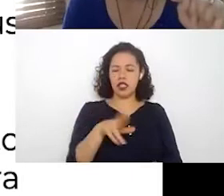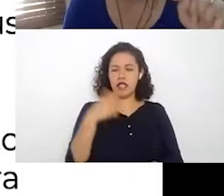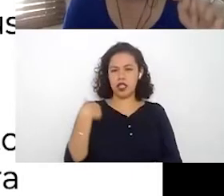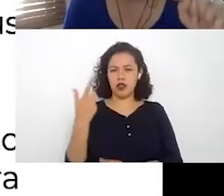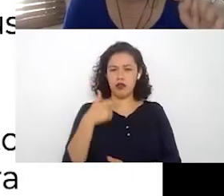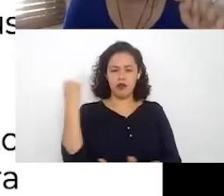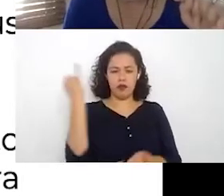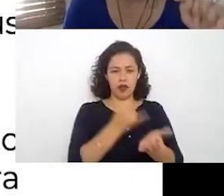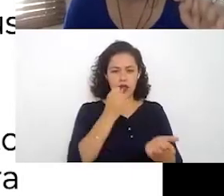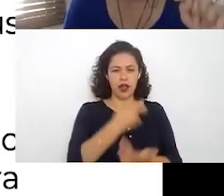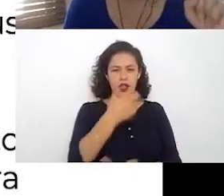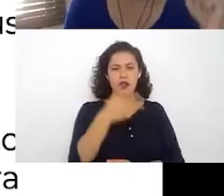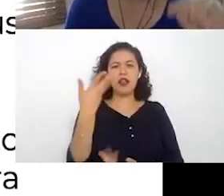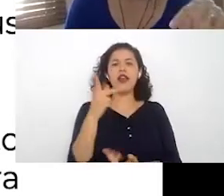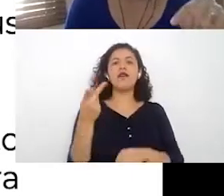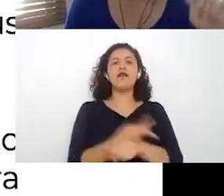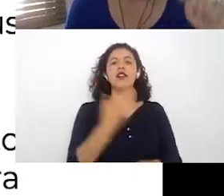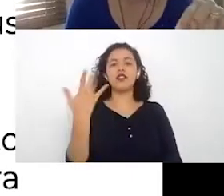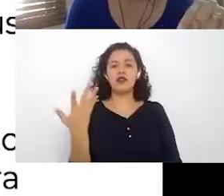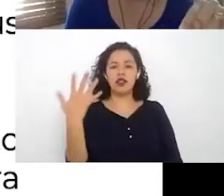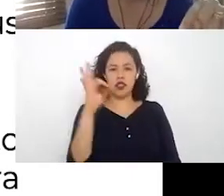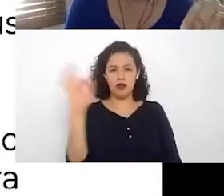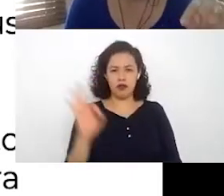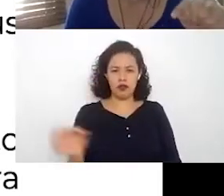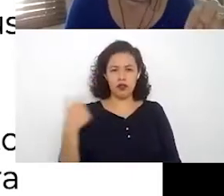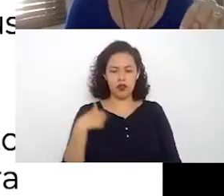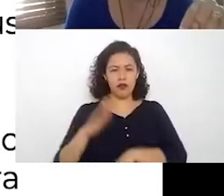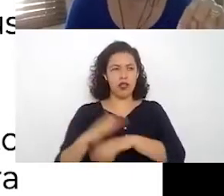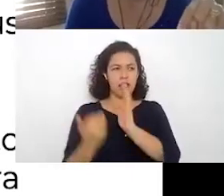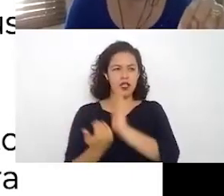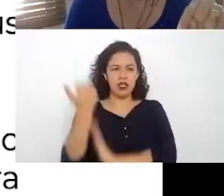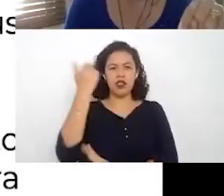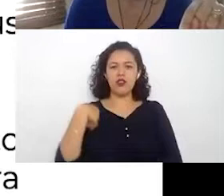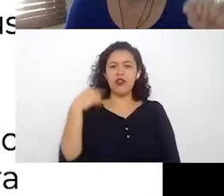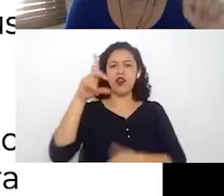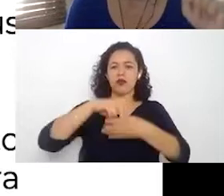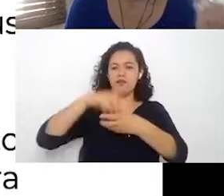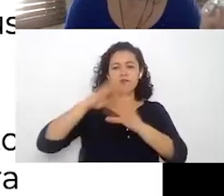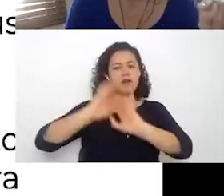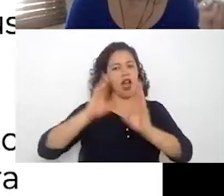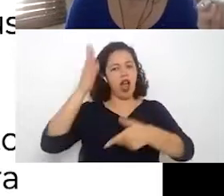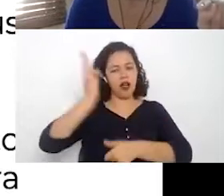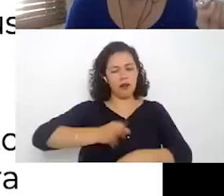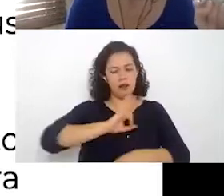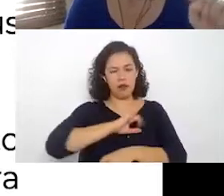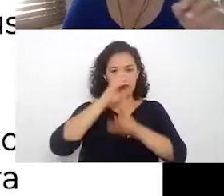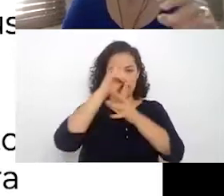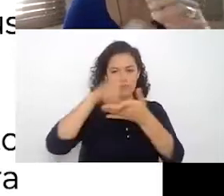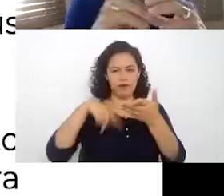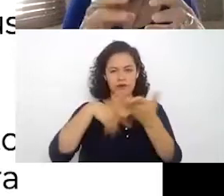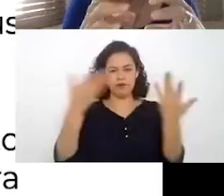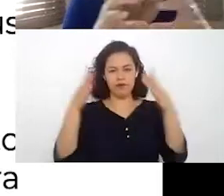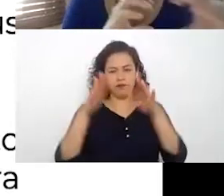excedo del 50%? Voy a perder la donataria. Ojo, ¿sí? Cuiden mucho esta figura.